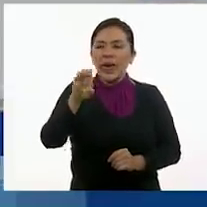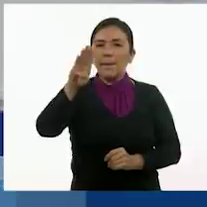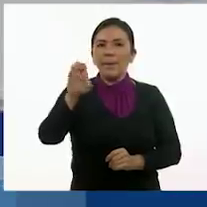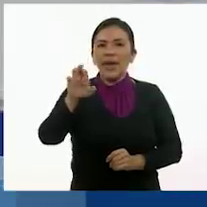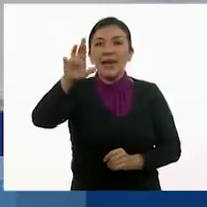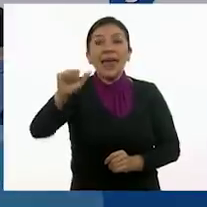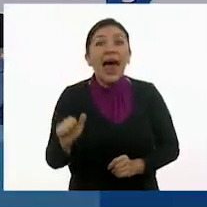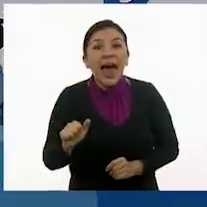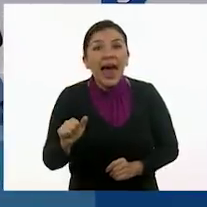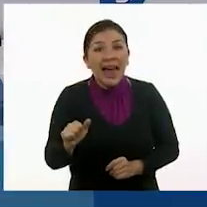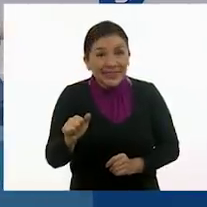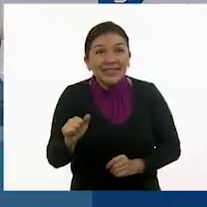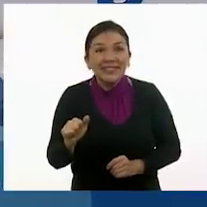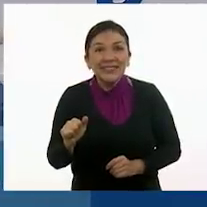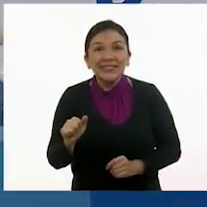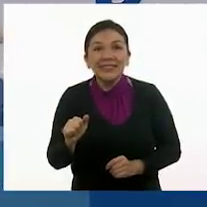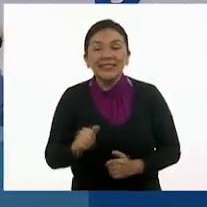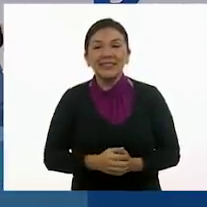Deberá.